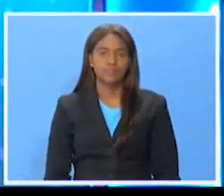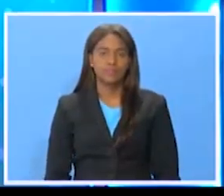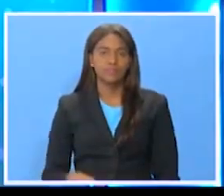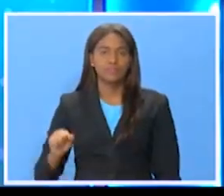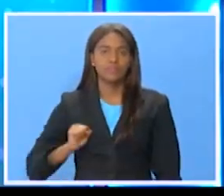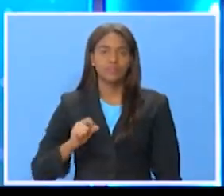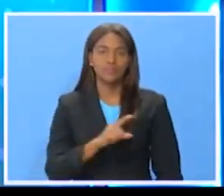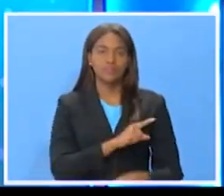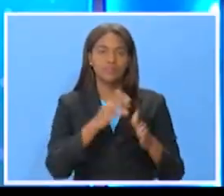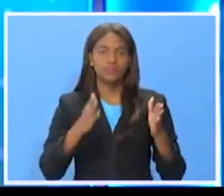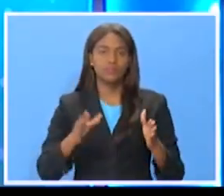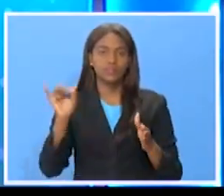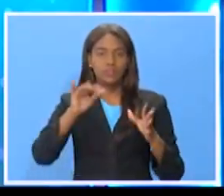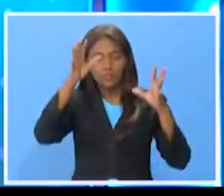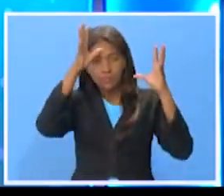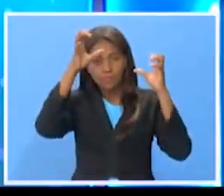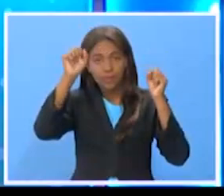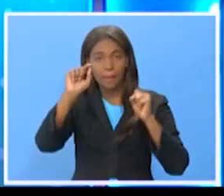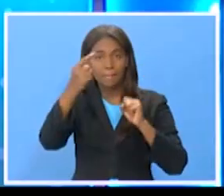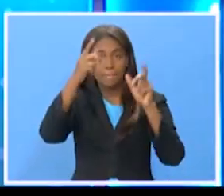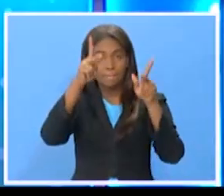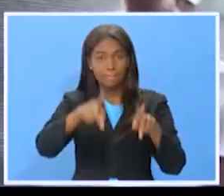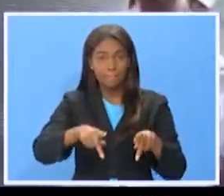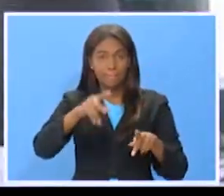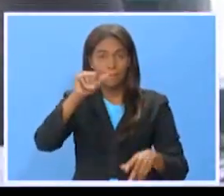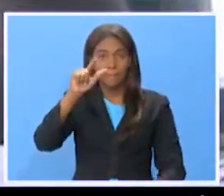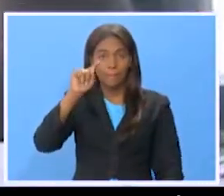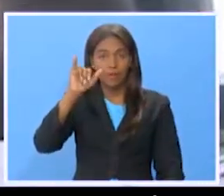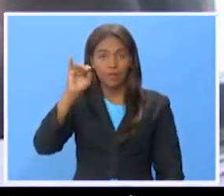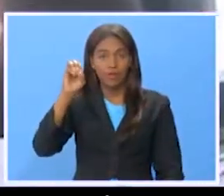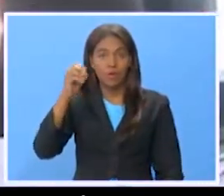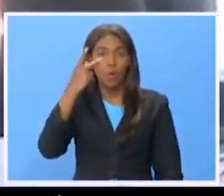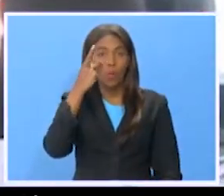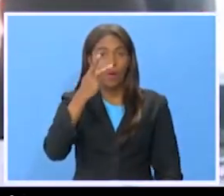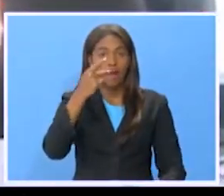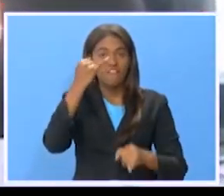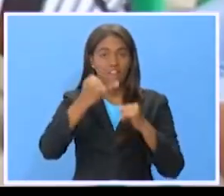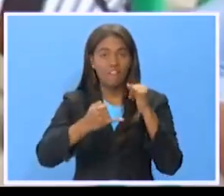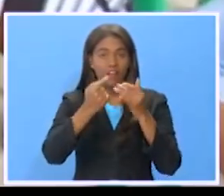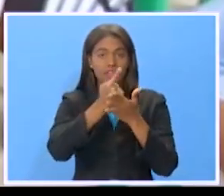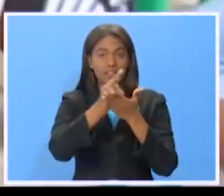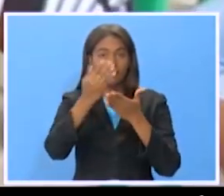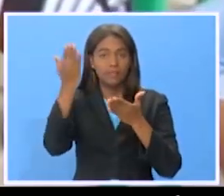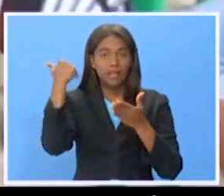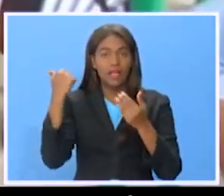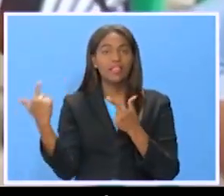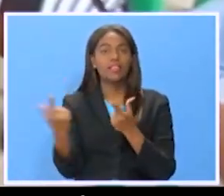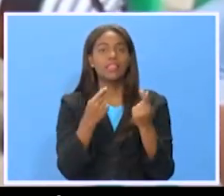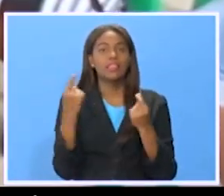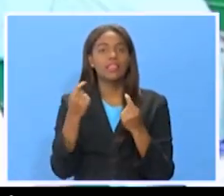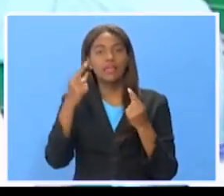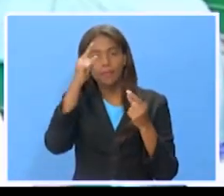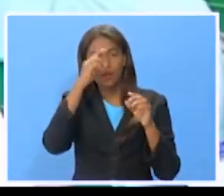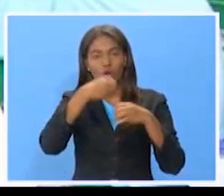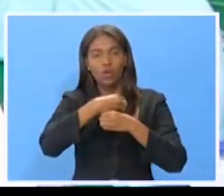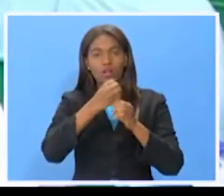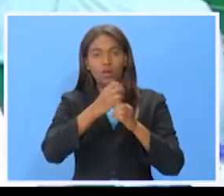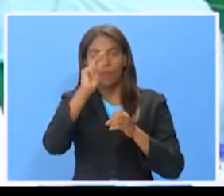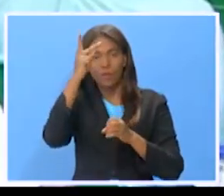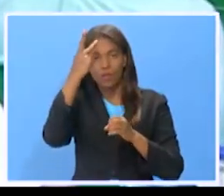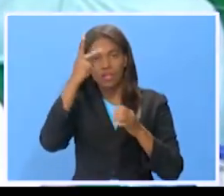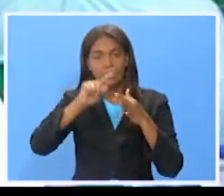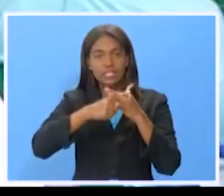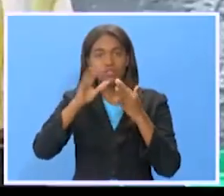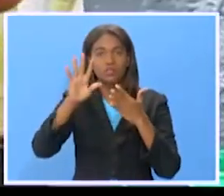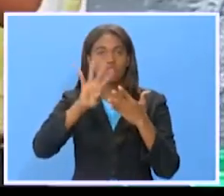senador y presidente de Primero la Gente, Antonio Marte, intensificó durante el fin de semana las actividades de la organización política, iniciando su